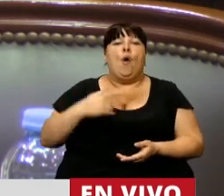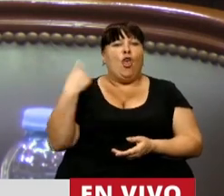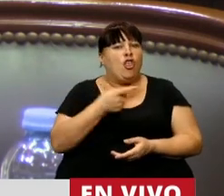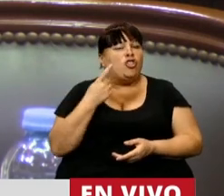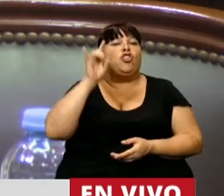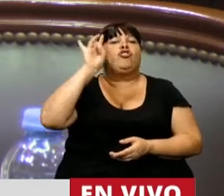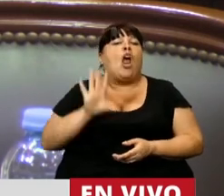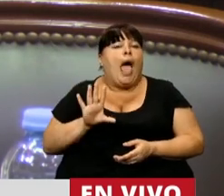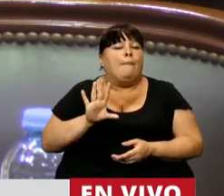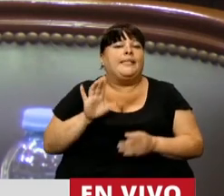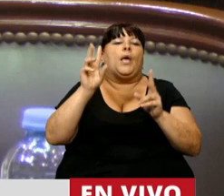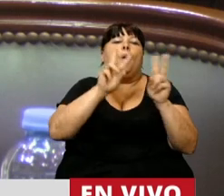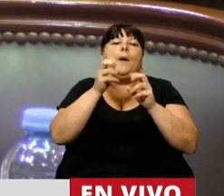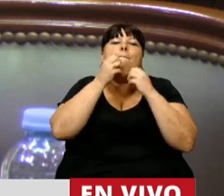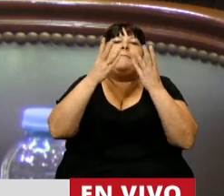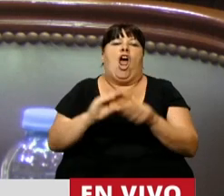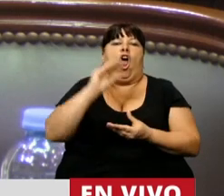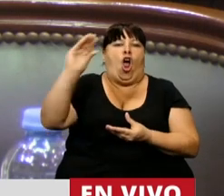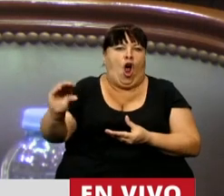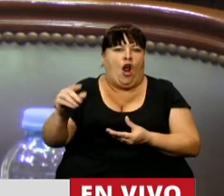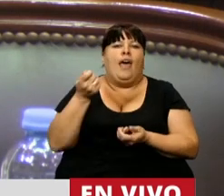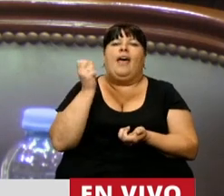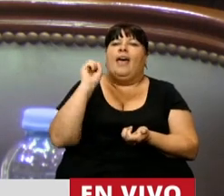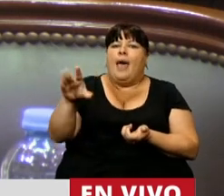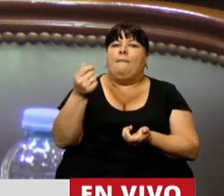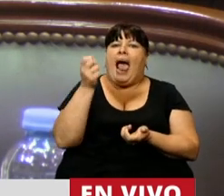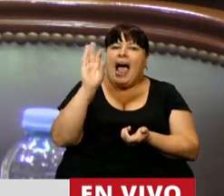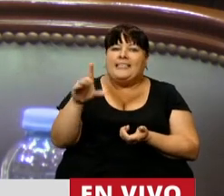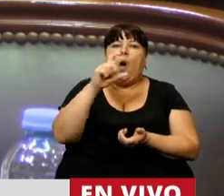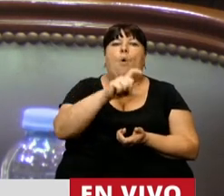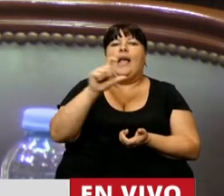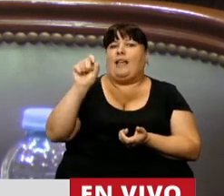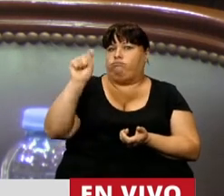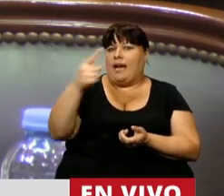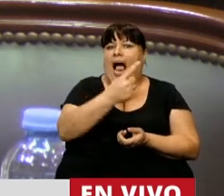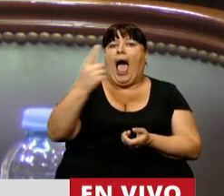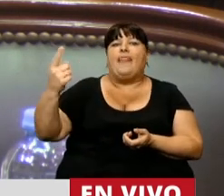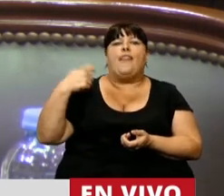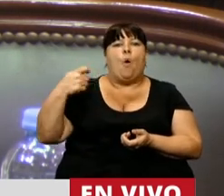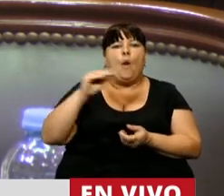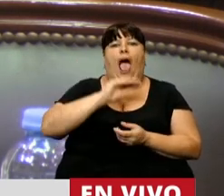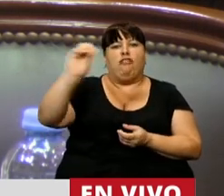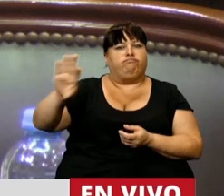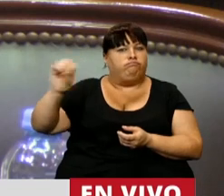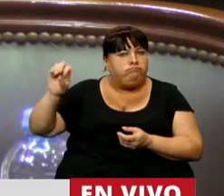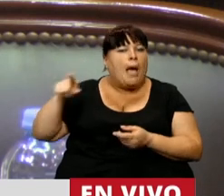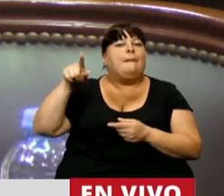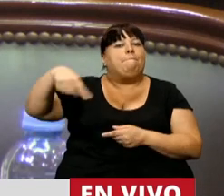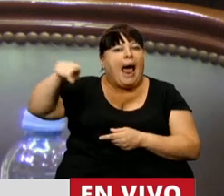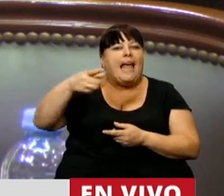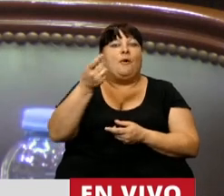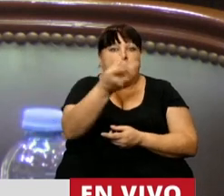nuestro lo único que hizo fue mejorarlo, depositándoles el efectivo en las cuentas de cada uno de los jubilados para que